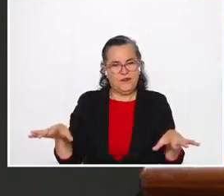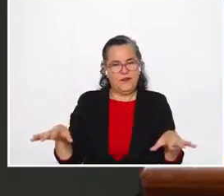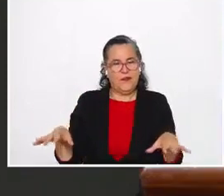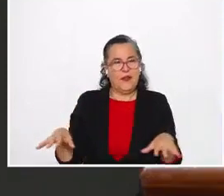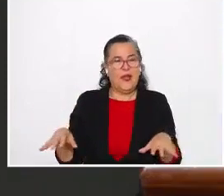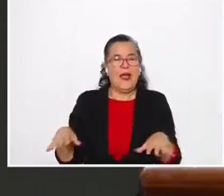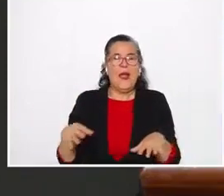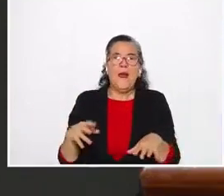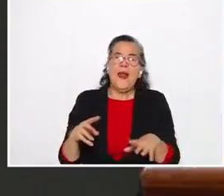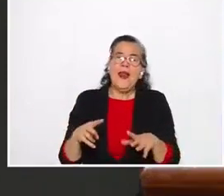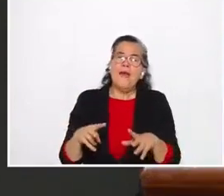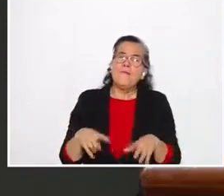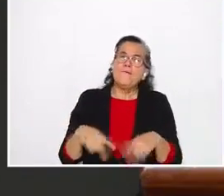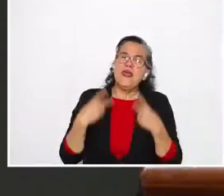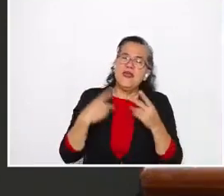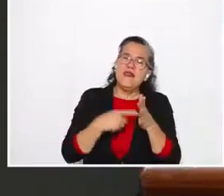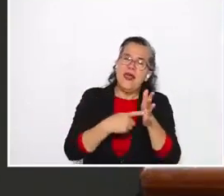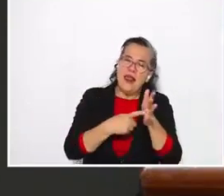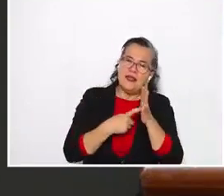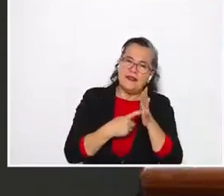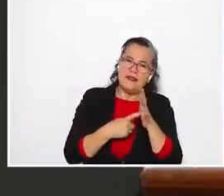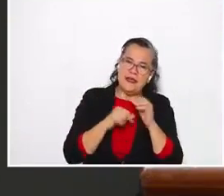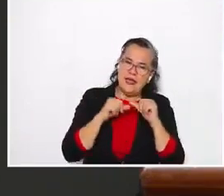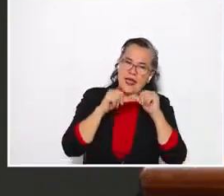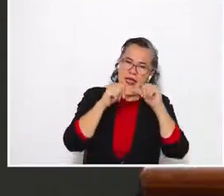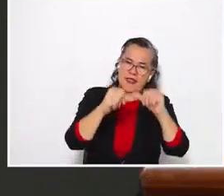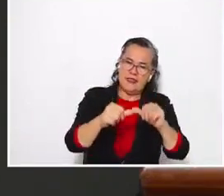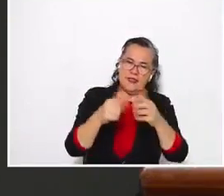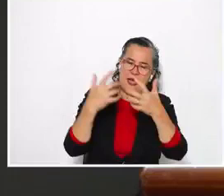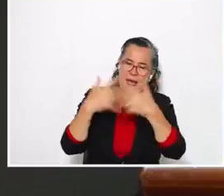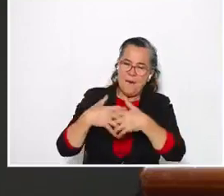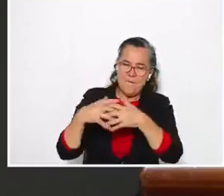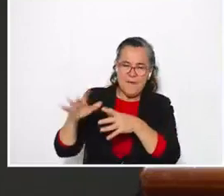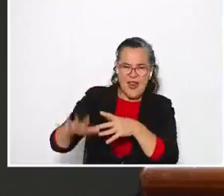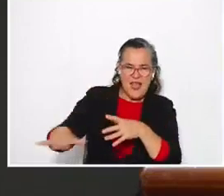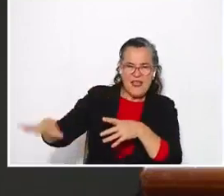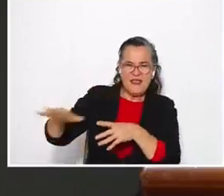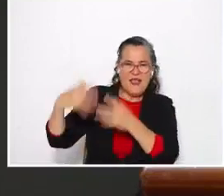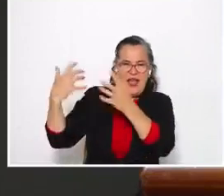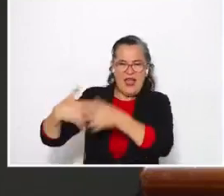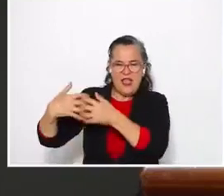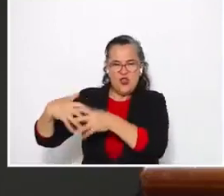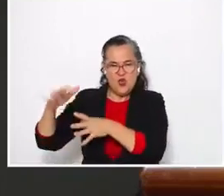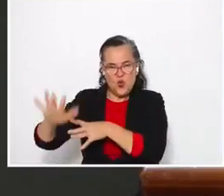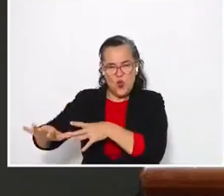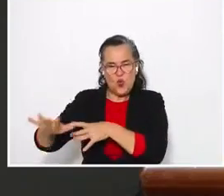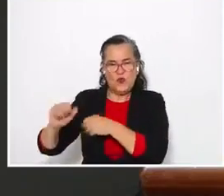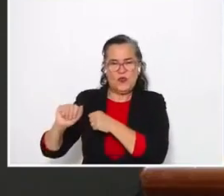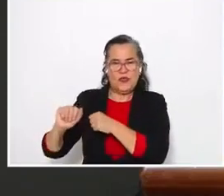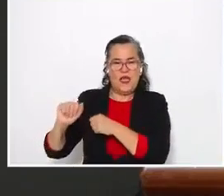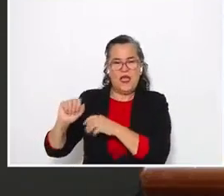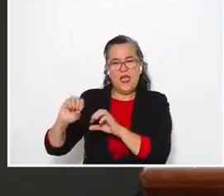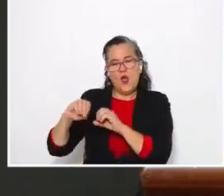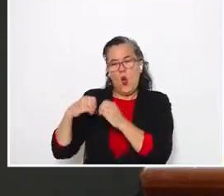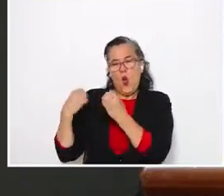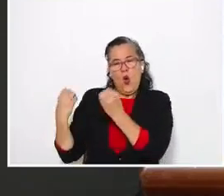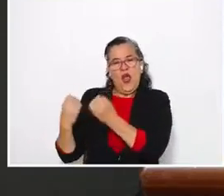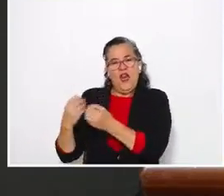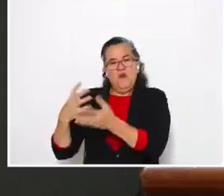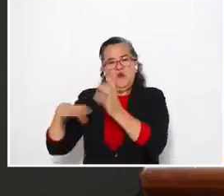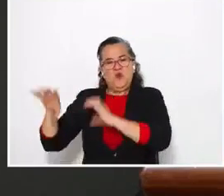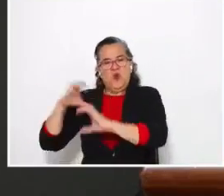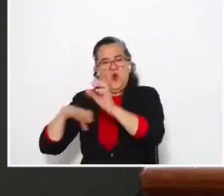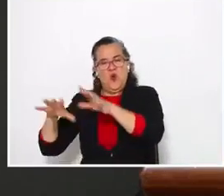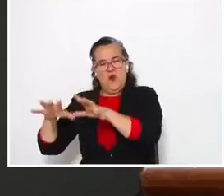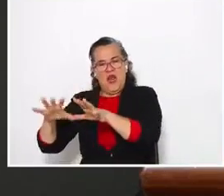vive la exigencia permanente de la empresa o de la industria y también de algunos organismos